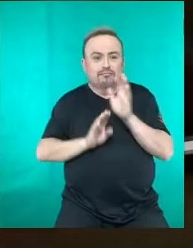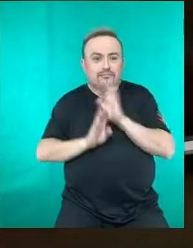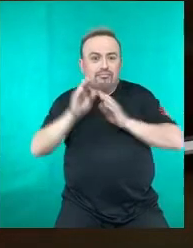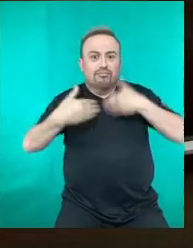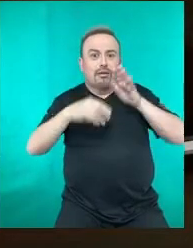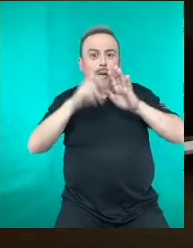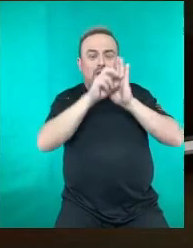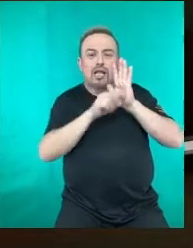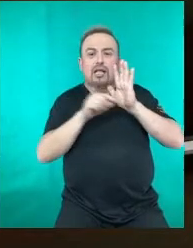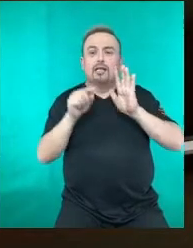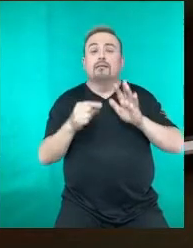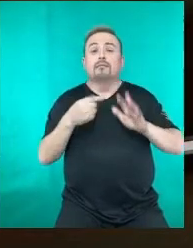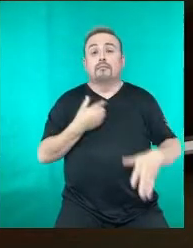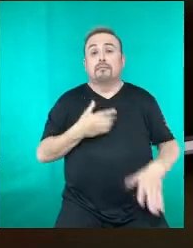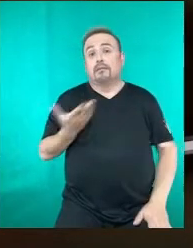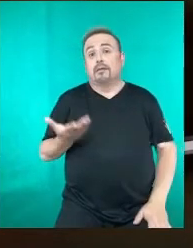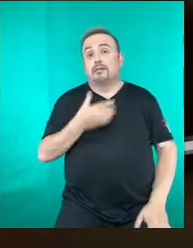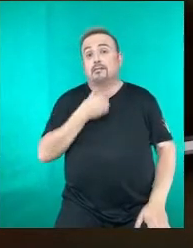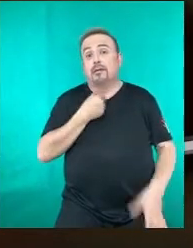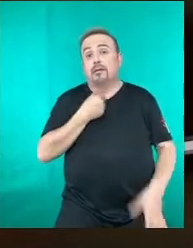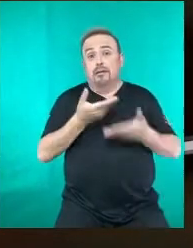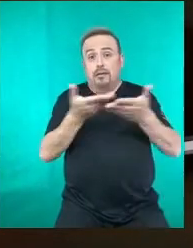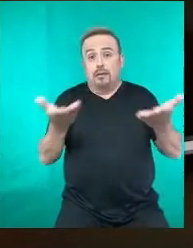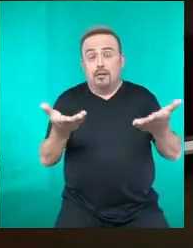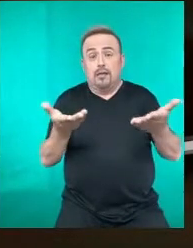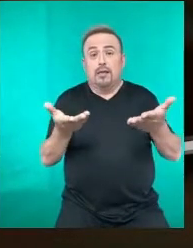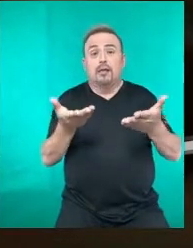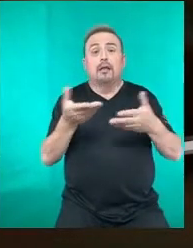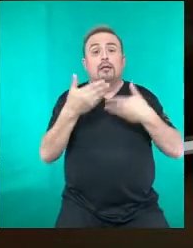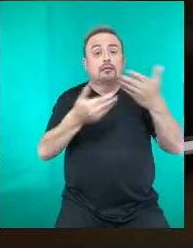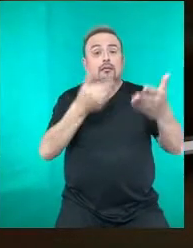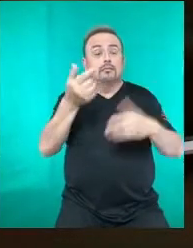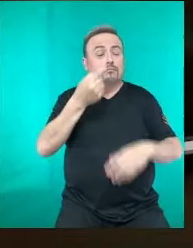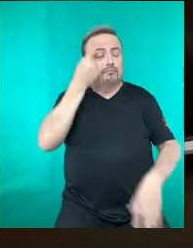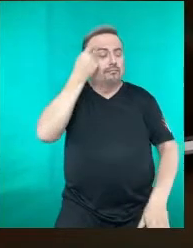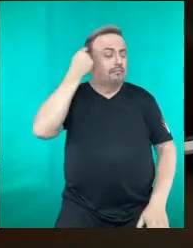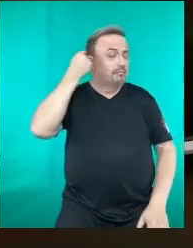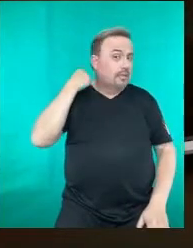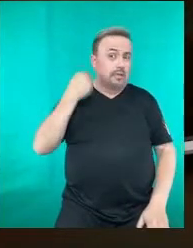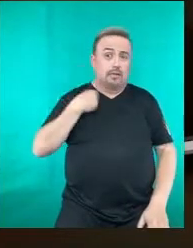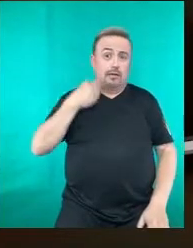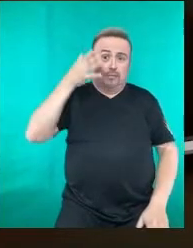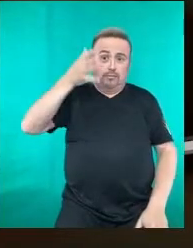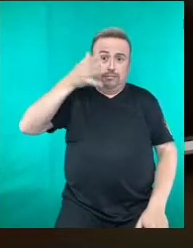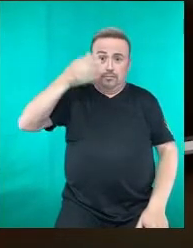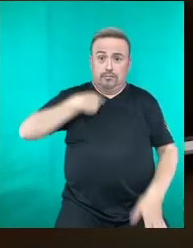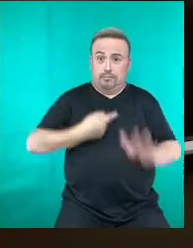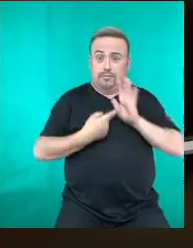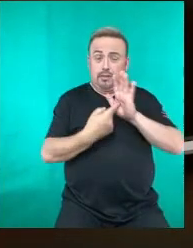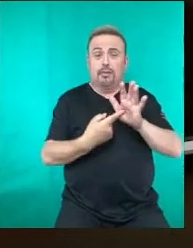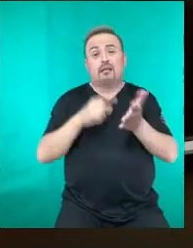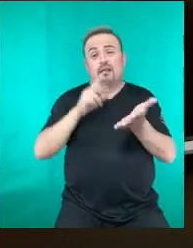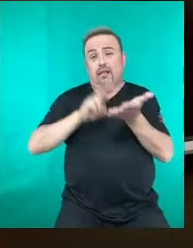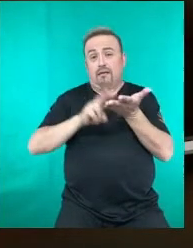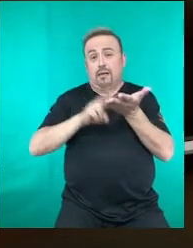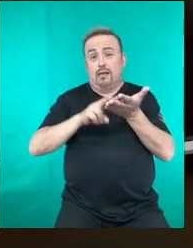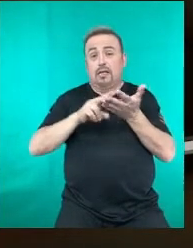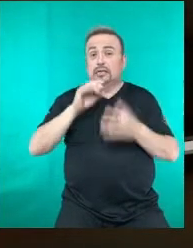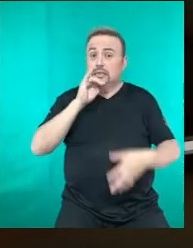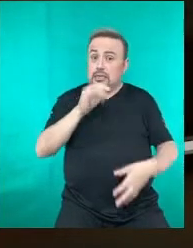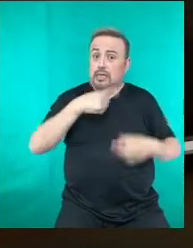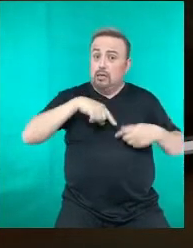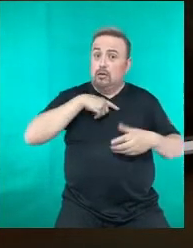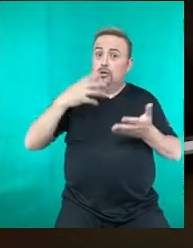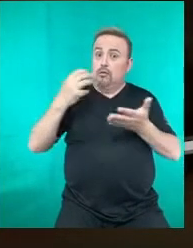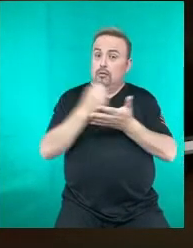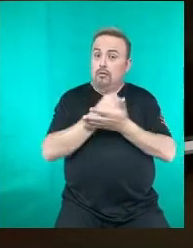me gustaría dejarles de tarea o de moraleja dentro de esta presentación? Es que la verdad es que si logramos sacarnos esos